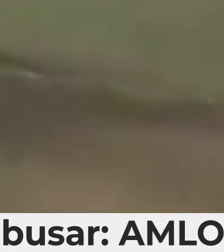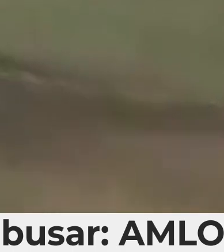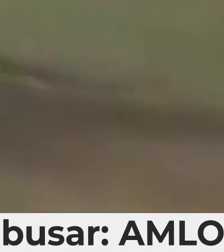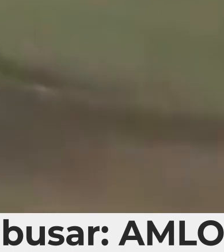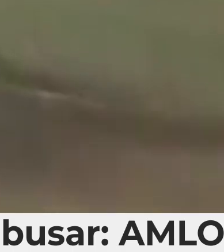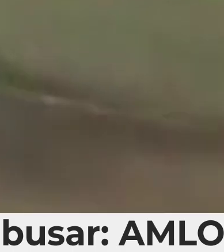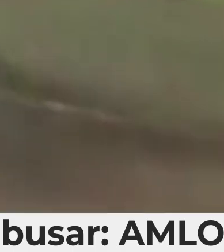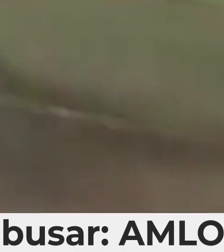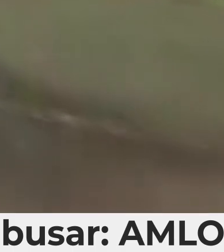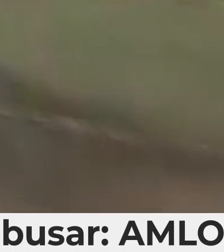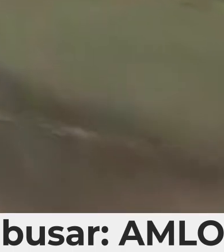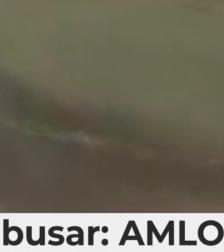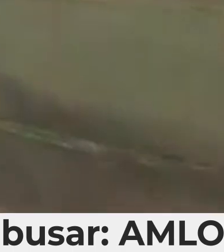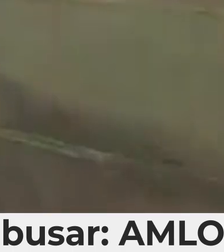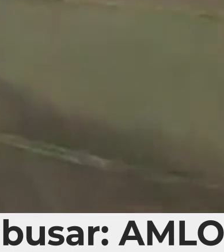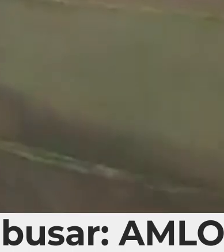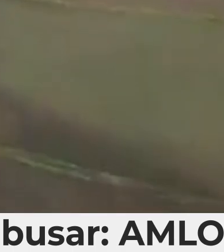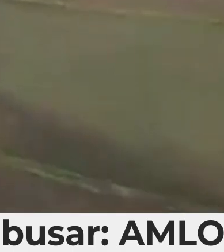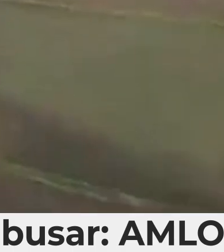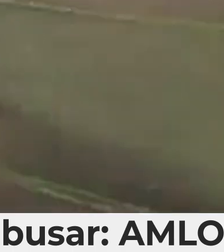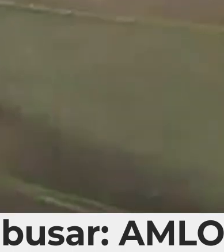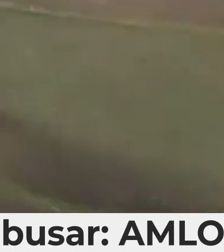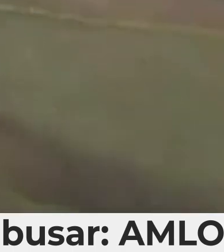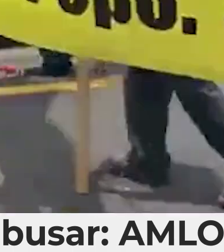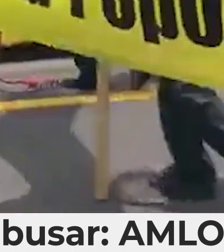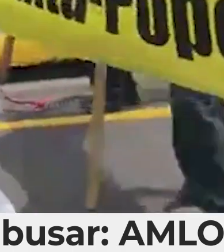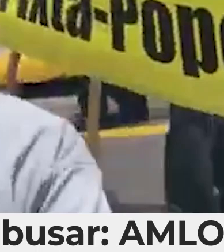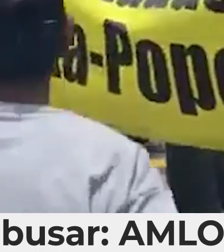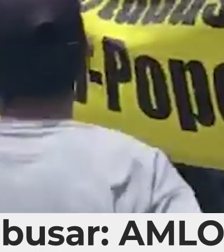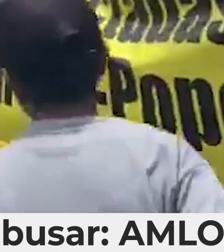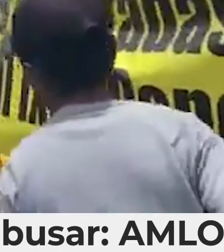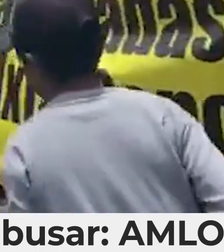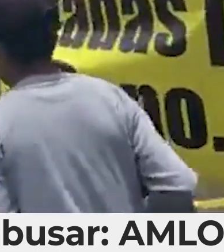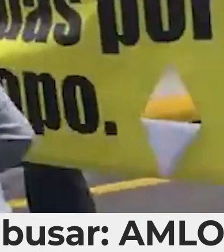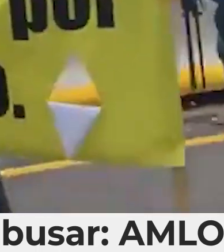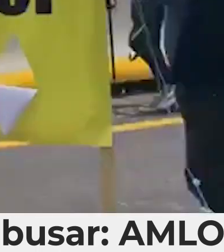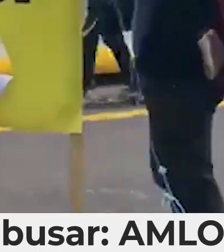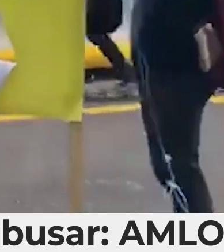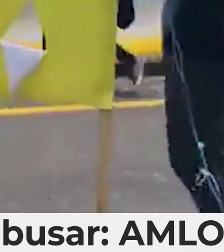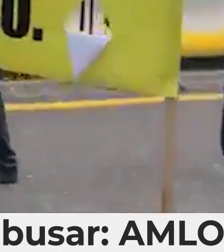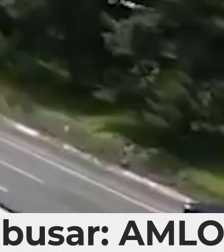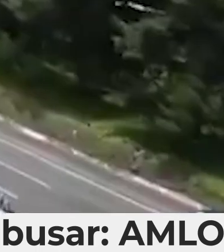martes las carreteras, acusándolos de abuso y manipulación.